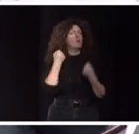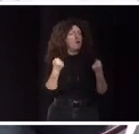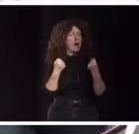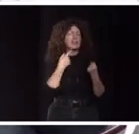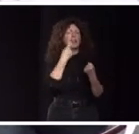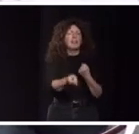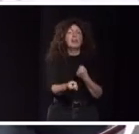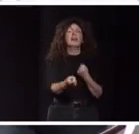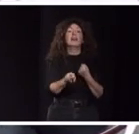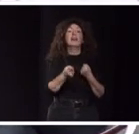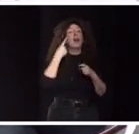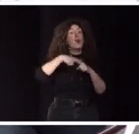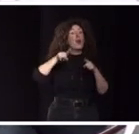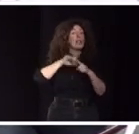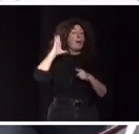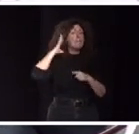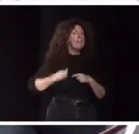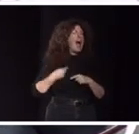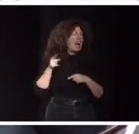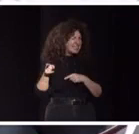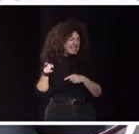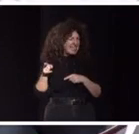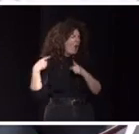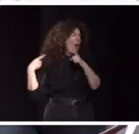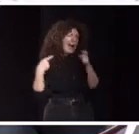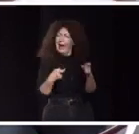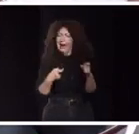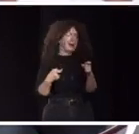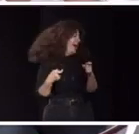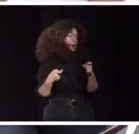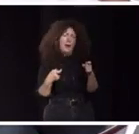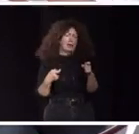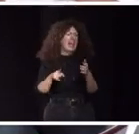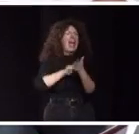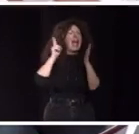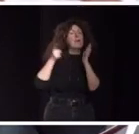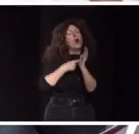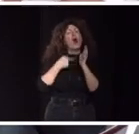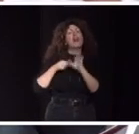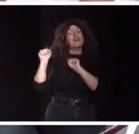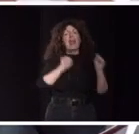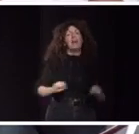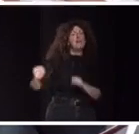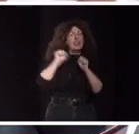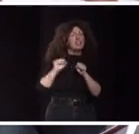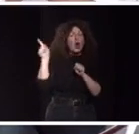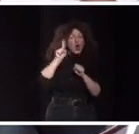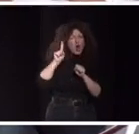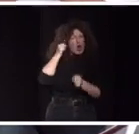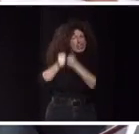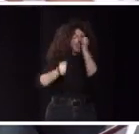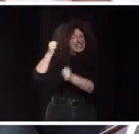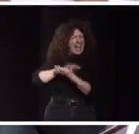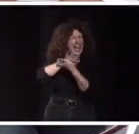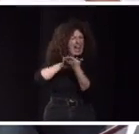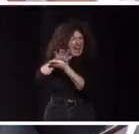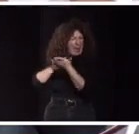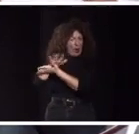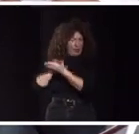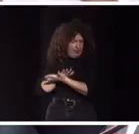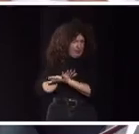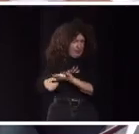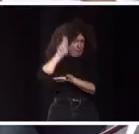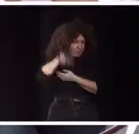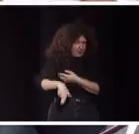que lo que estamos viendo en Palestina ni es una guerra, ni es legítima defensa, es un genocidio, compañeros y